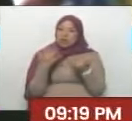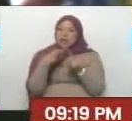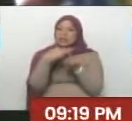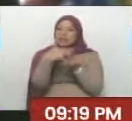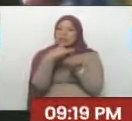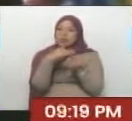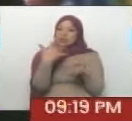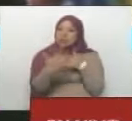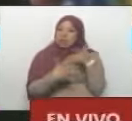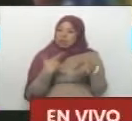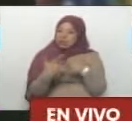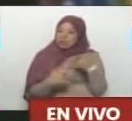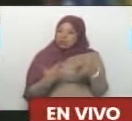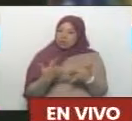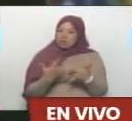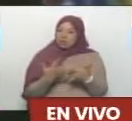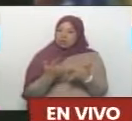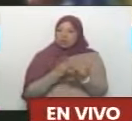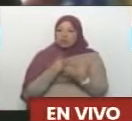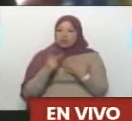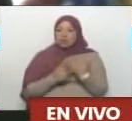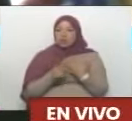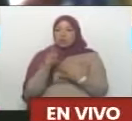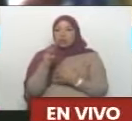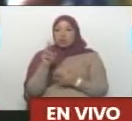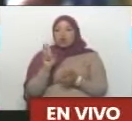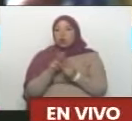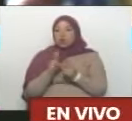realidad de los hechos. Hay una frase de Martí